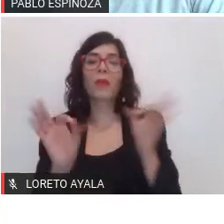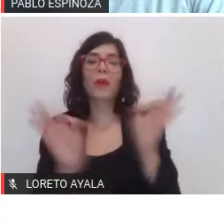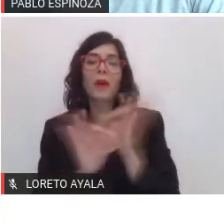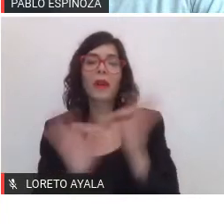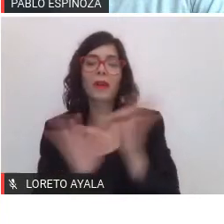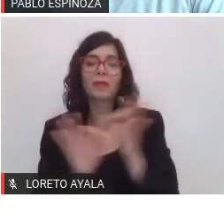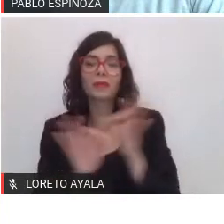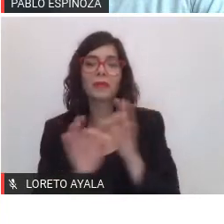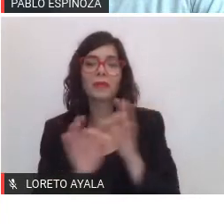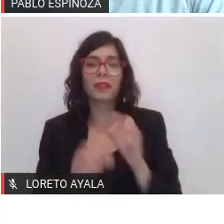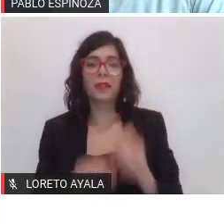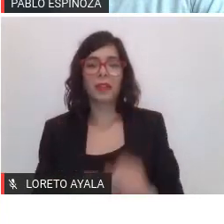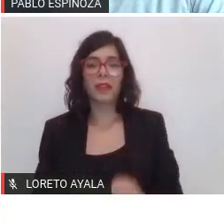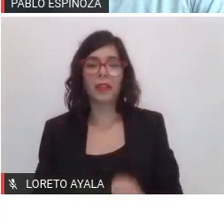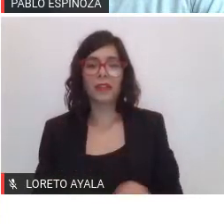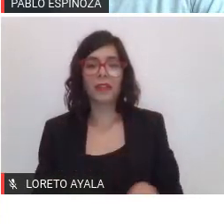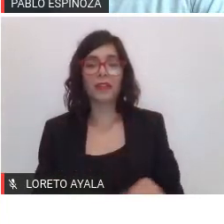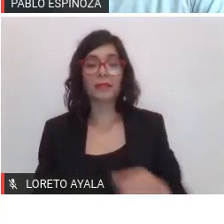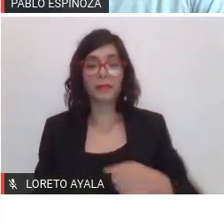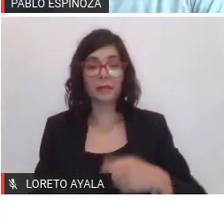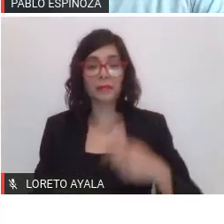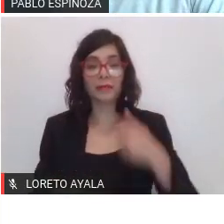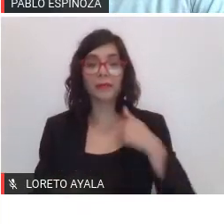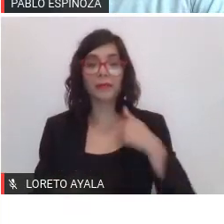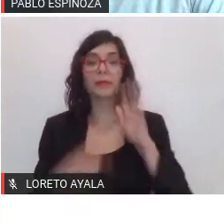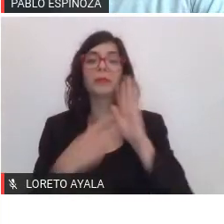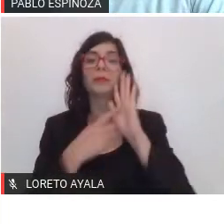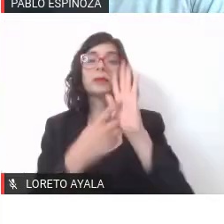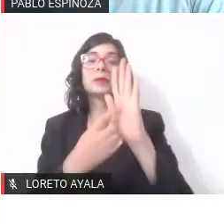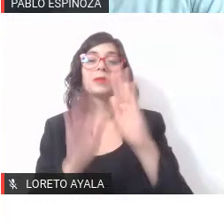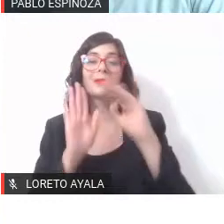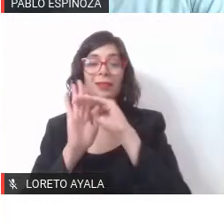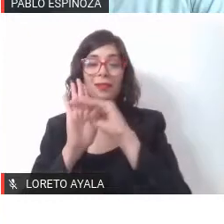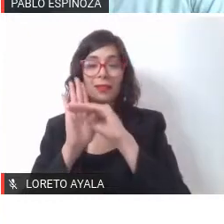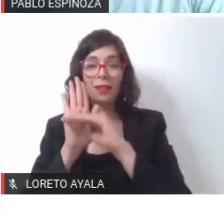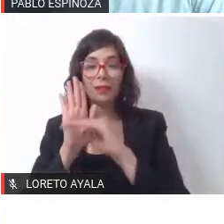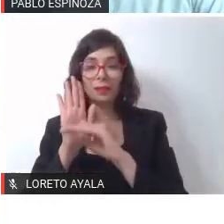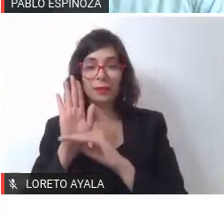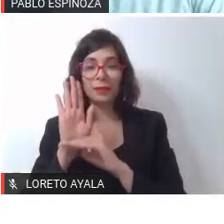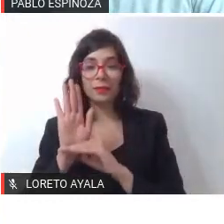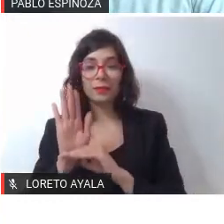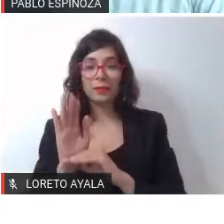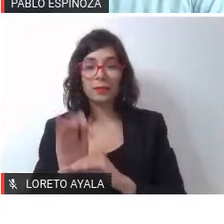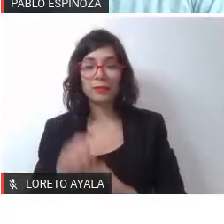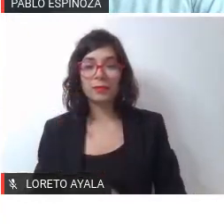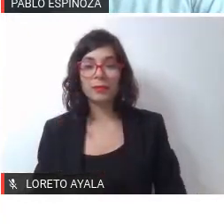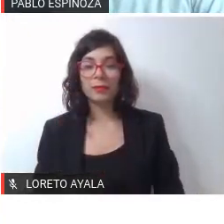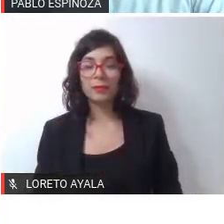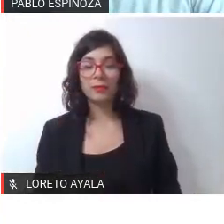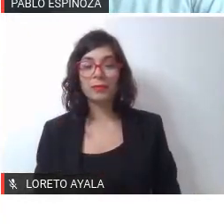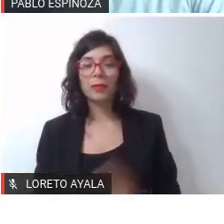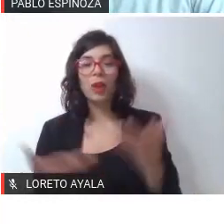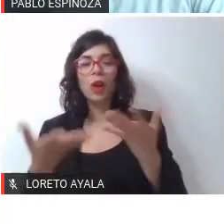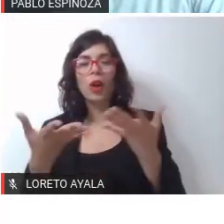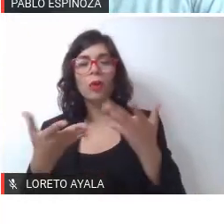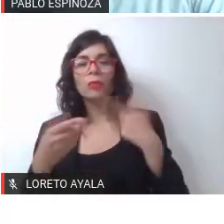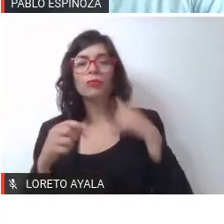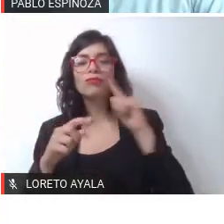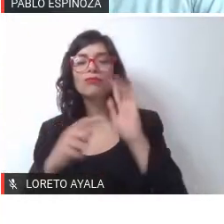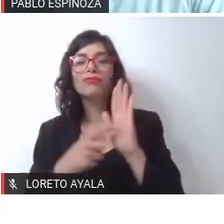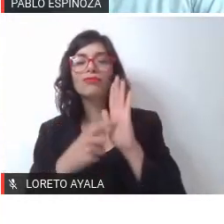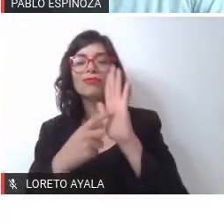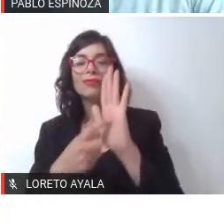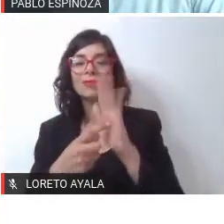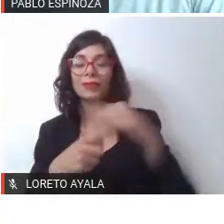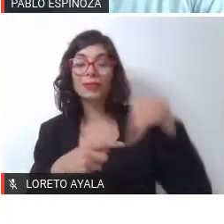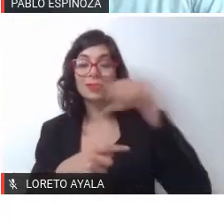del Ministerio de Salud, que son las tablas actualizadas que se utilizan hoy día para determinar los patrones antropométricos de los estudiantes y